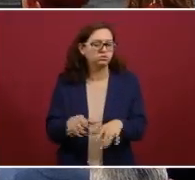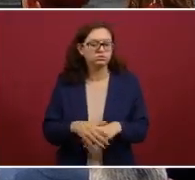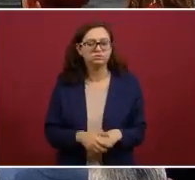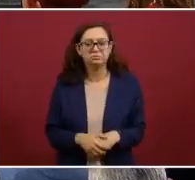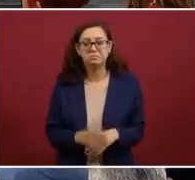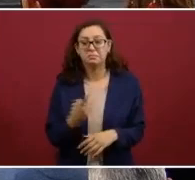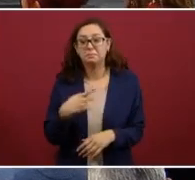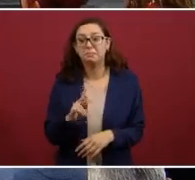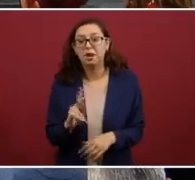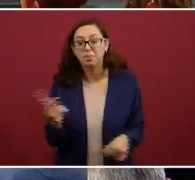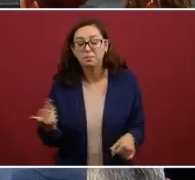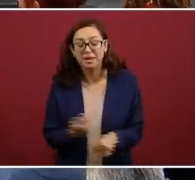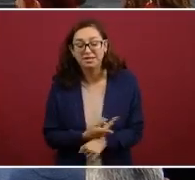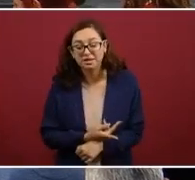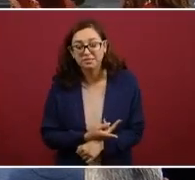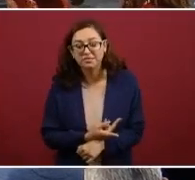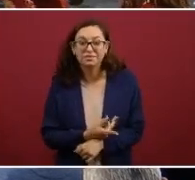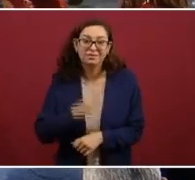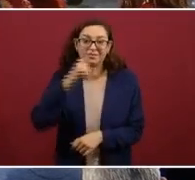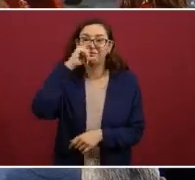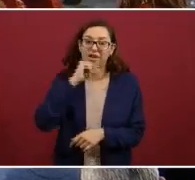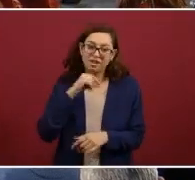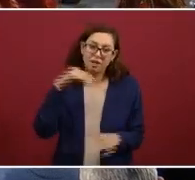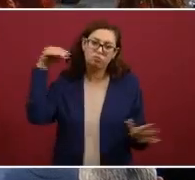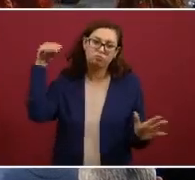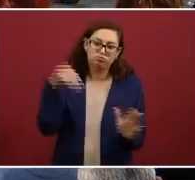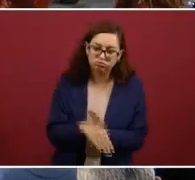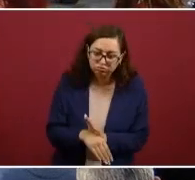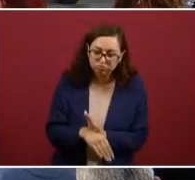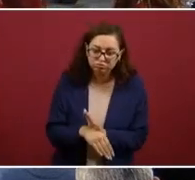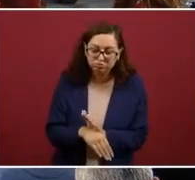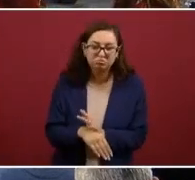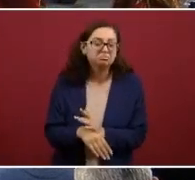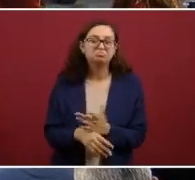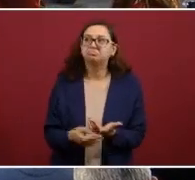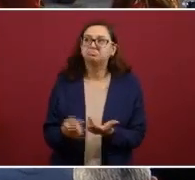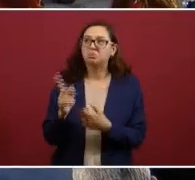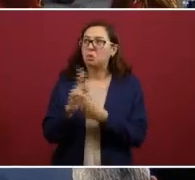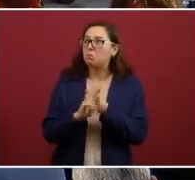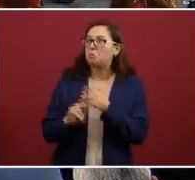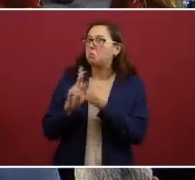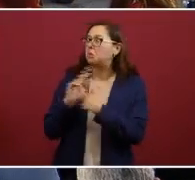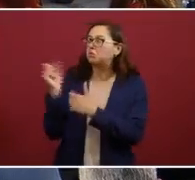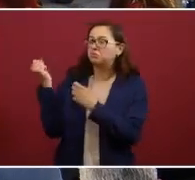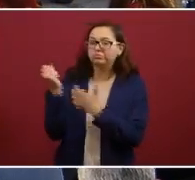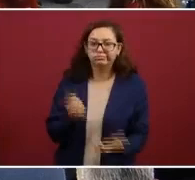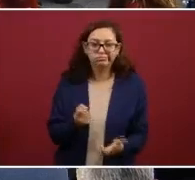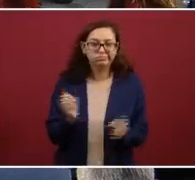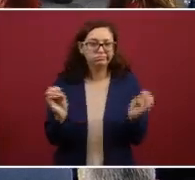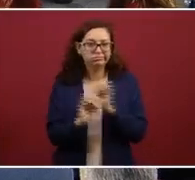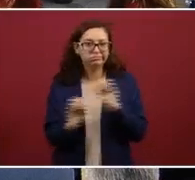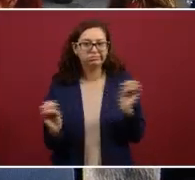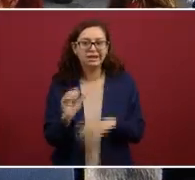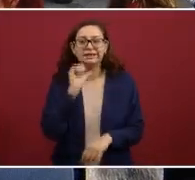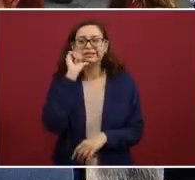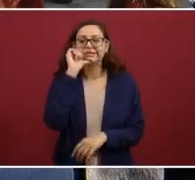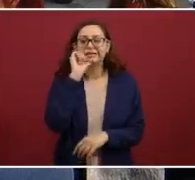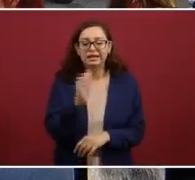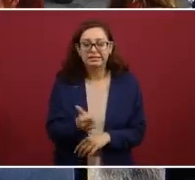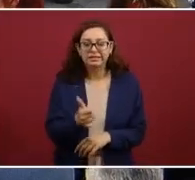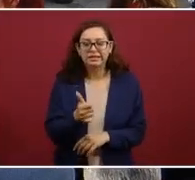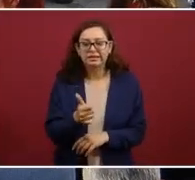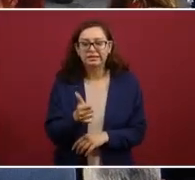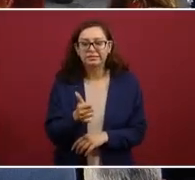Pues resulta que fracasó, no llegó la inversión extranjera y